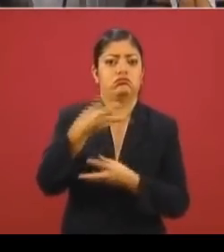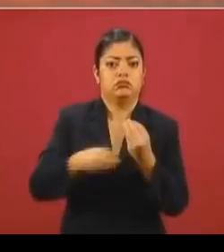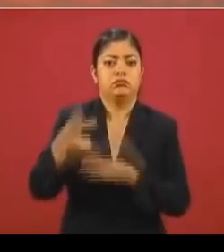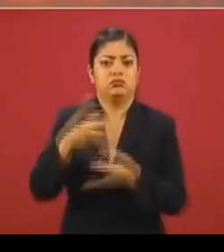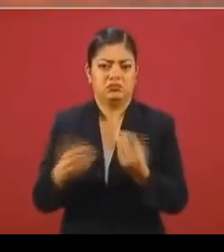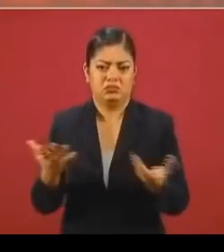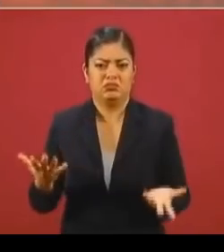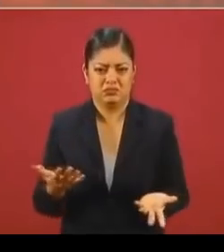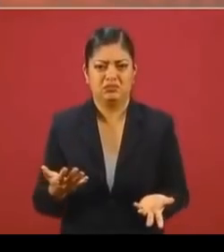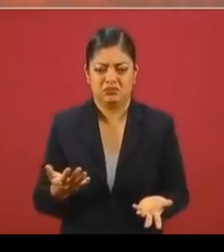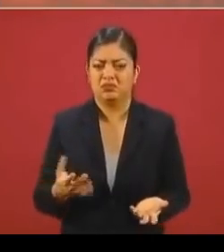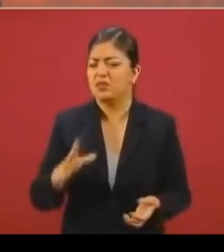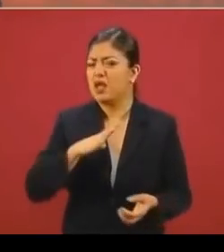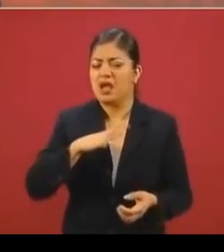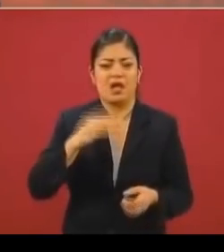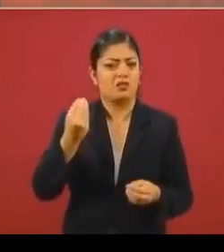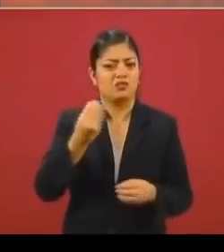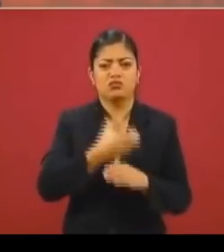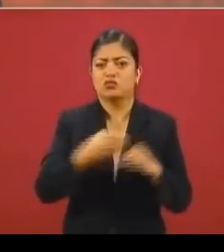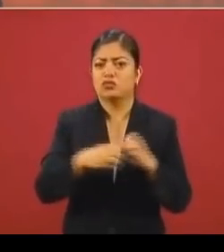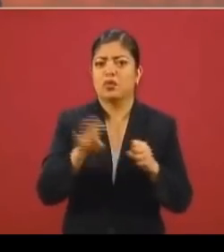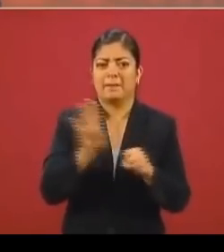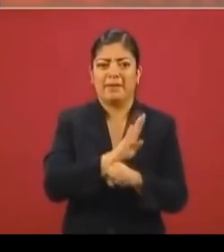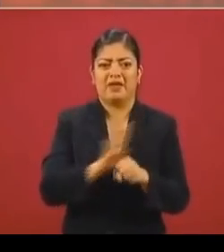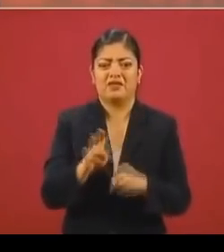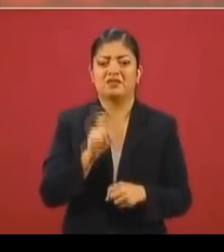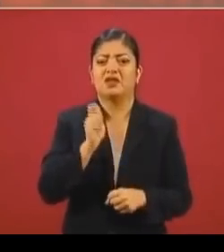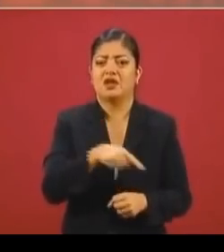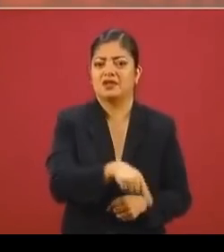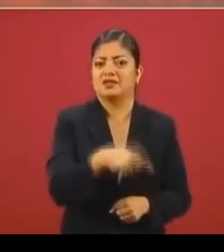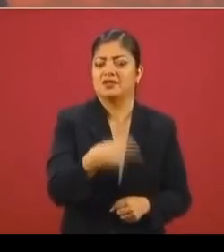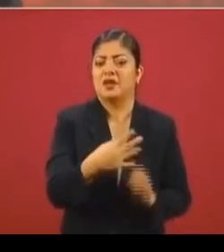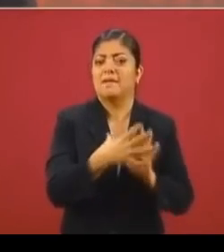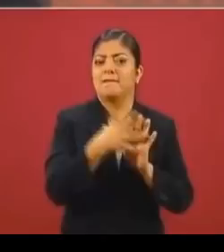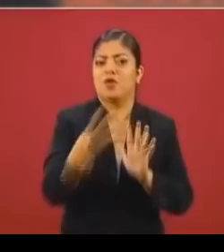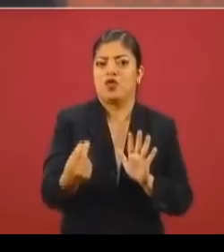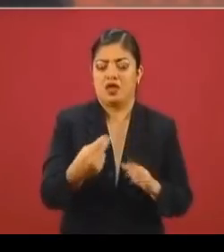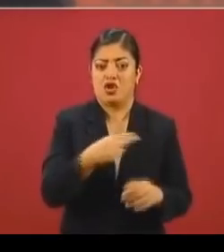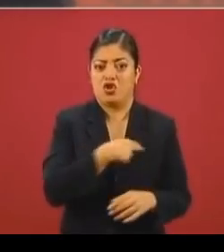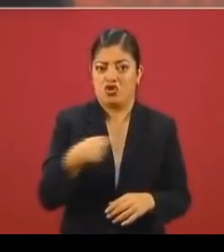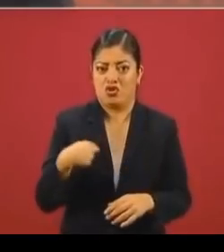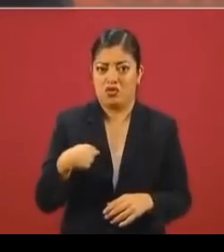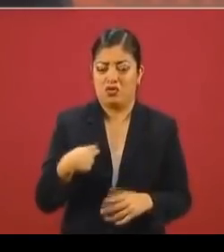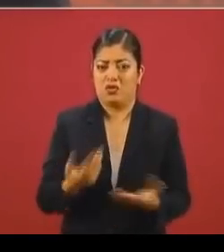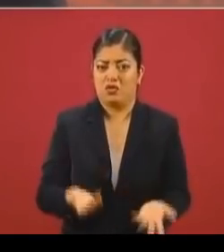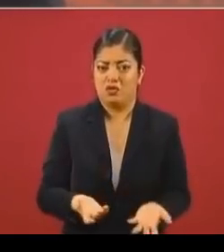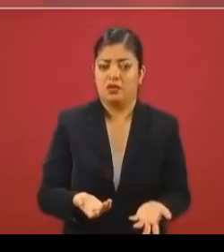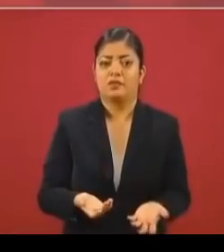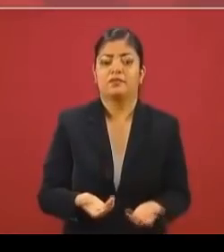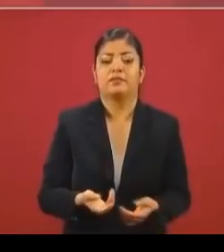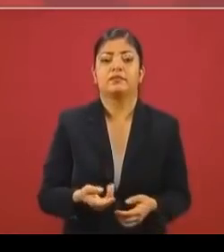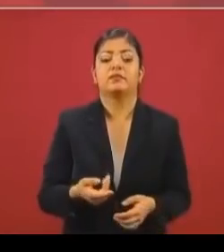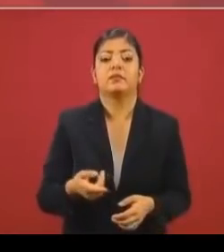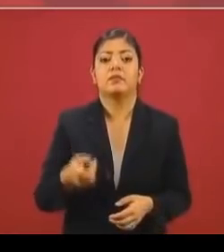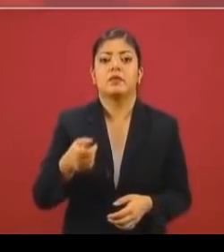Y hay otras formas en que se benefician con este modelo nuestro los que